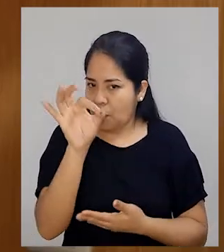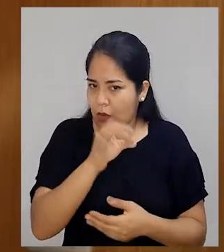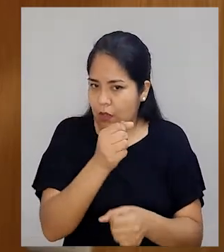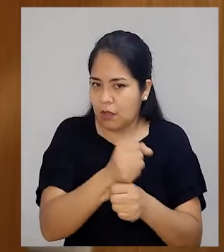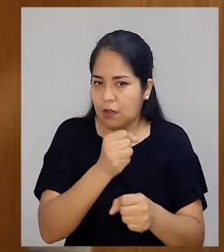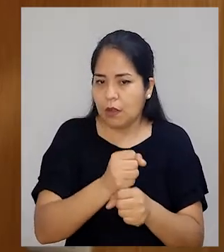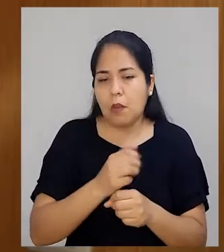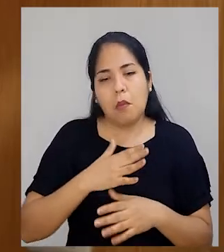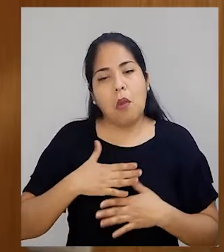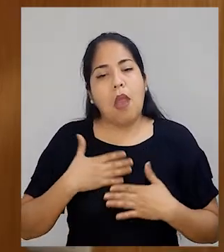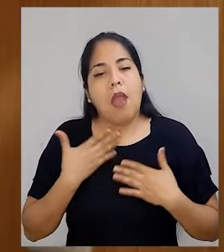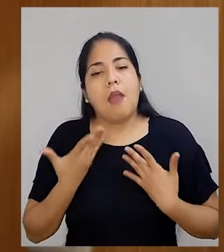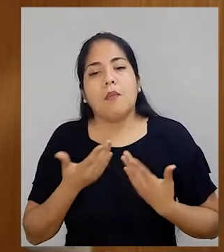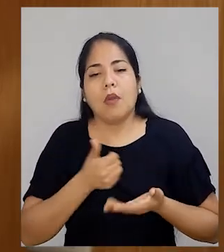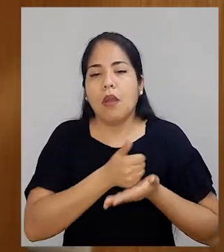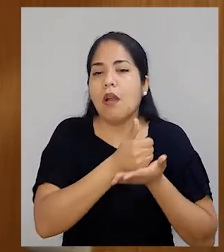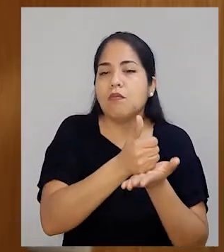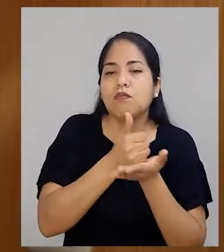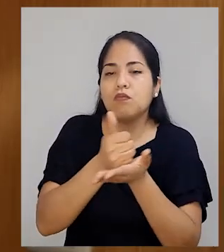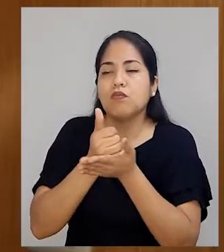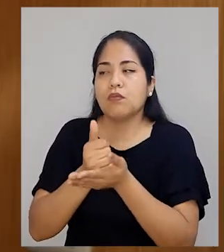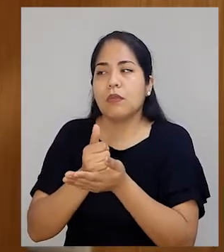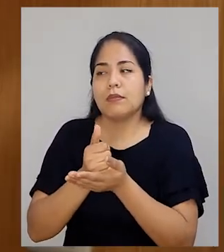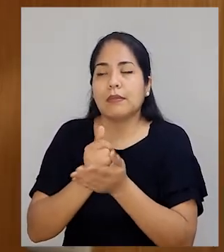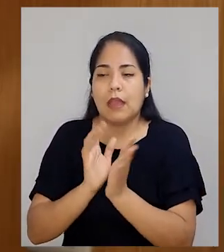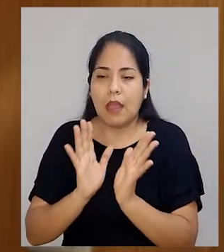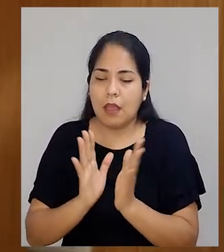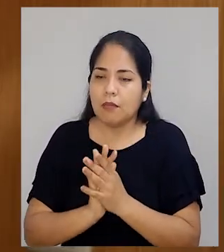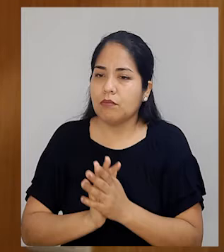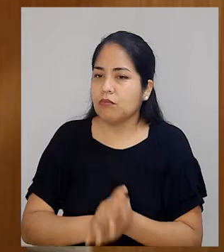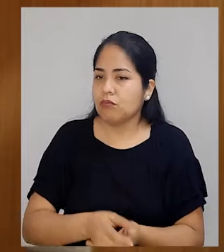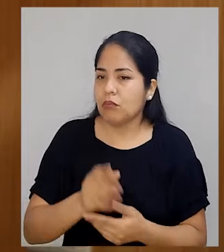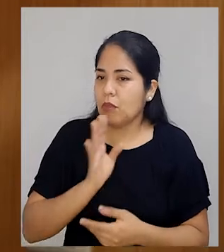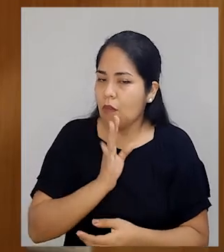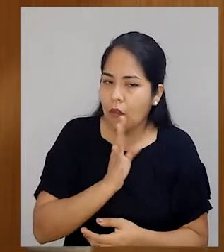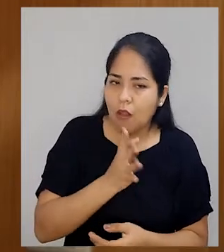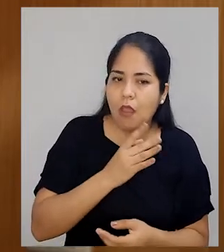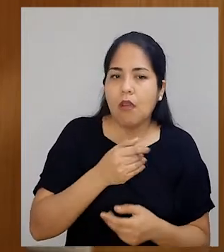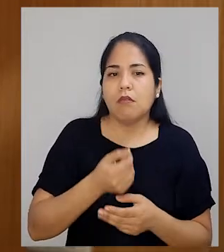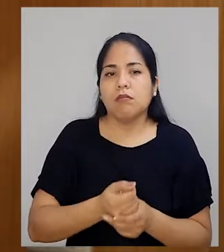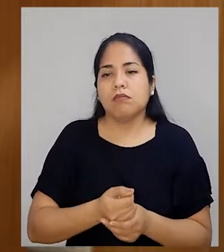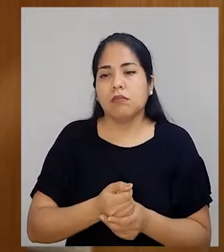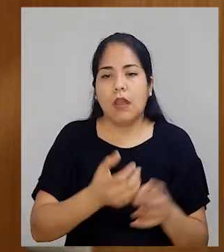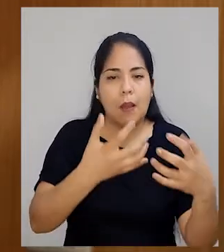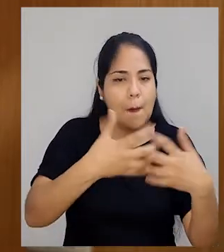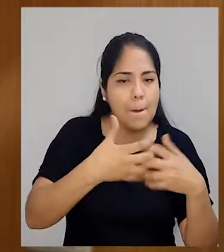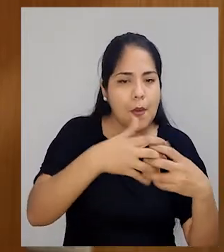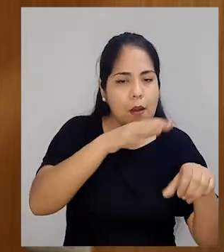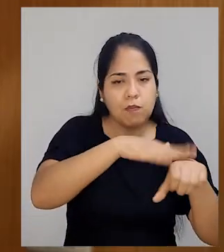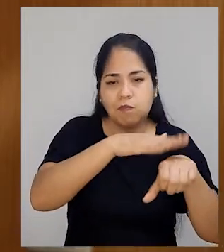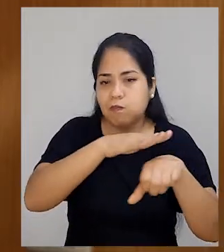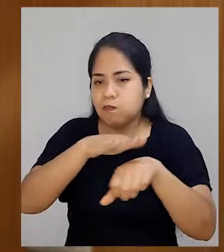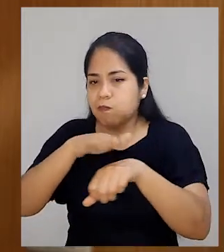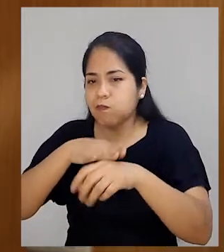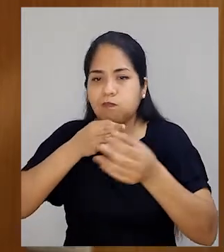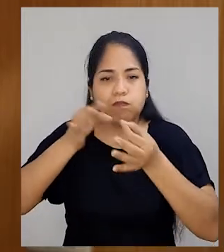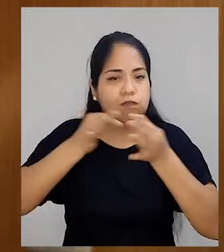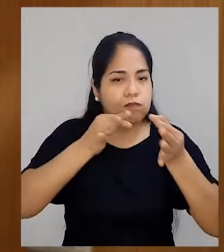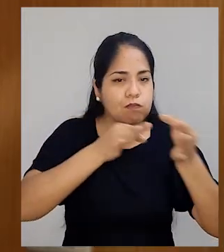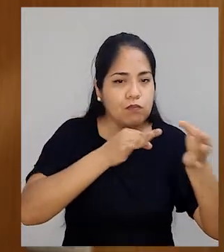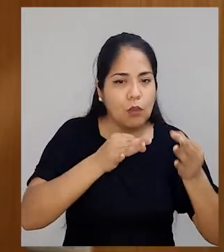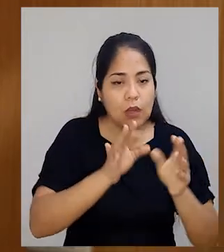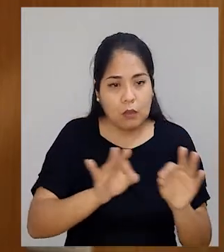empleo, ¿no? Podemos ayudar nosotros en la empleabilidad, como le dije hace unos minutos, promoviendo, ¿no?, promoviendo en las